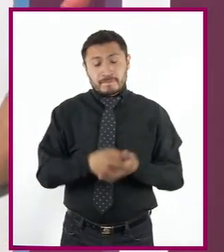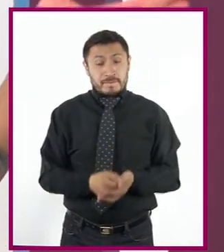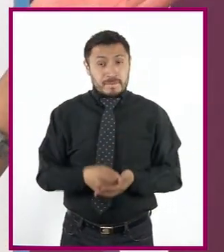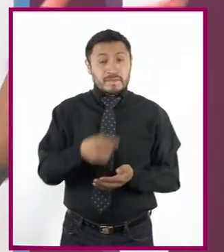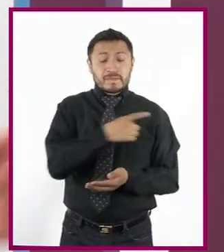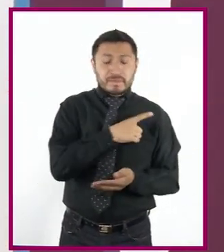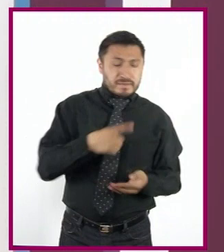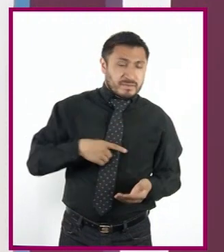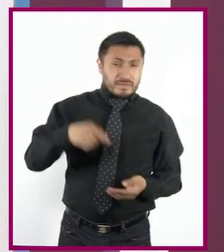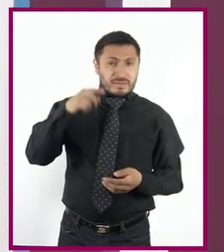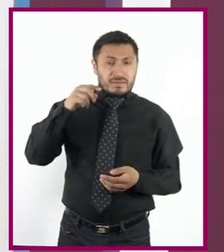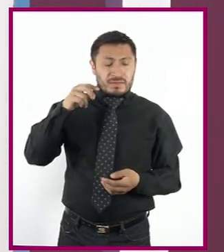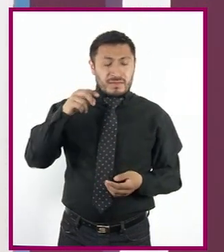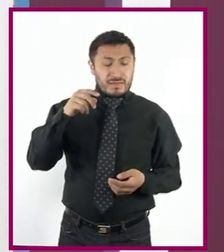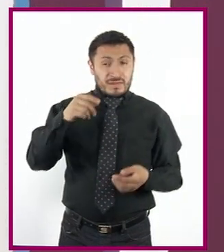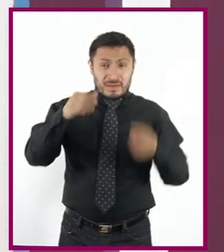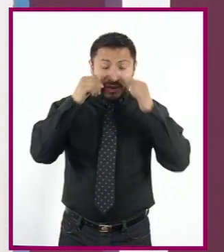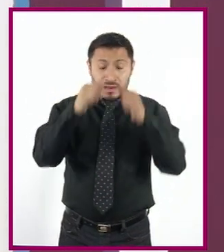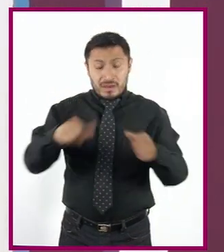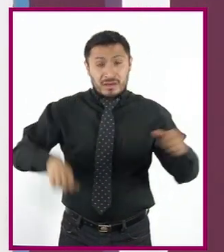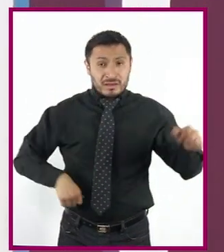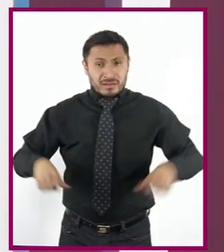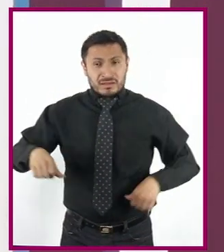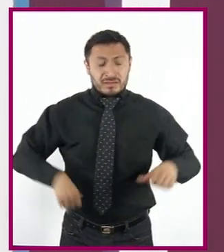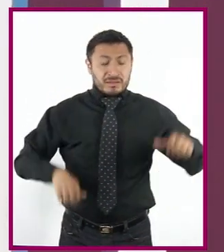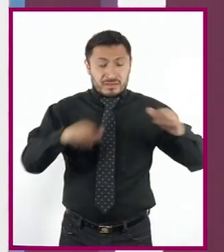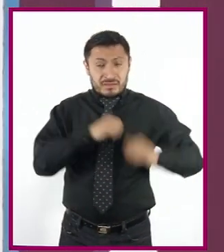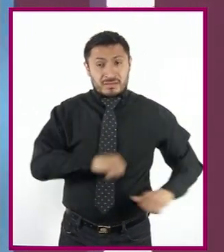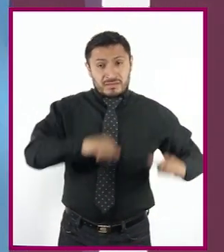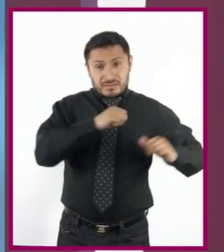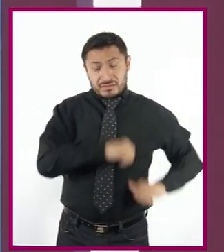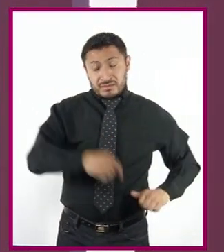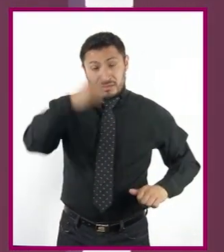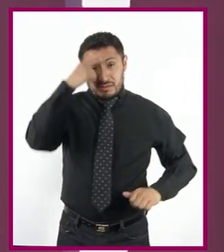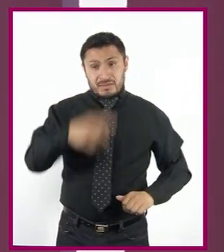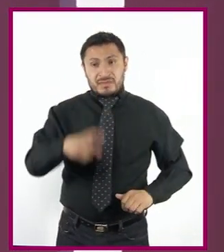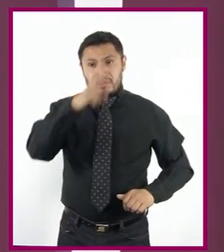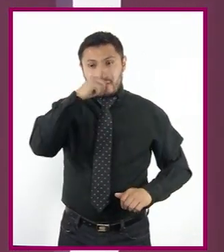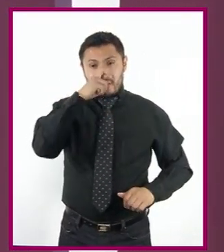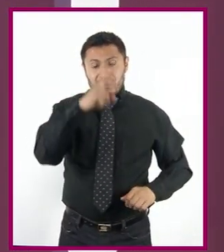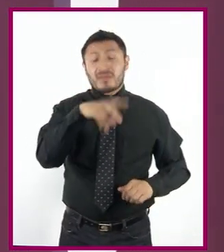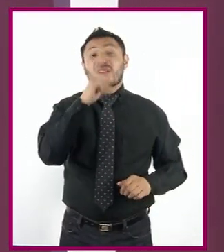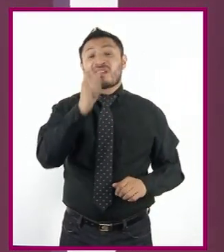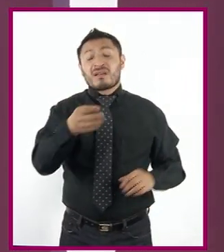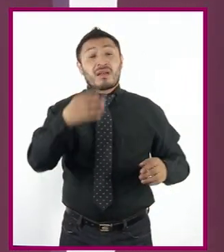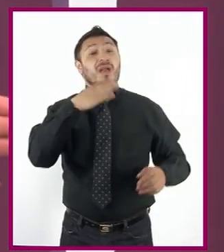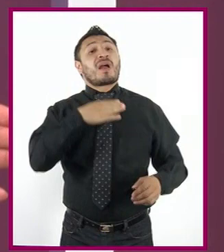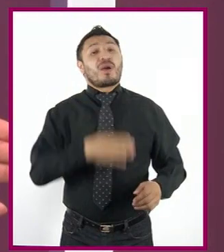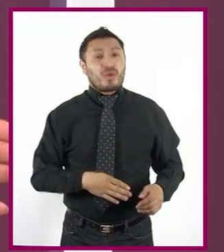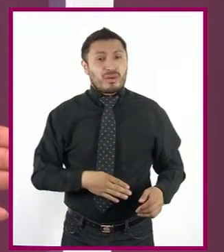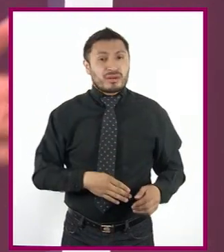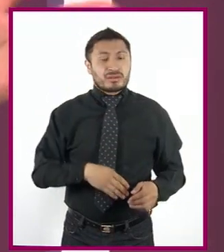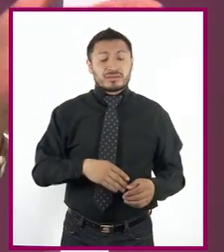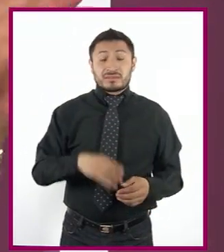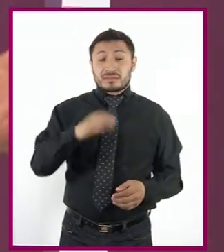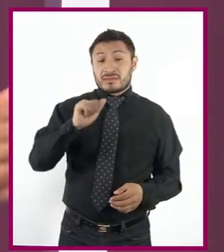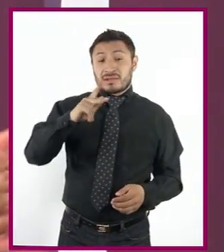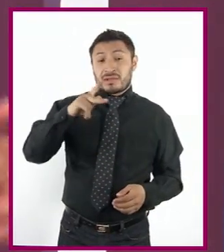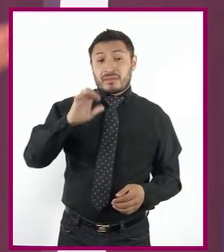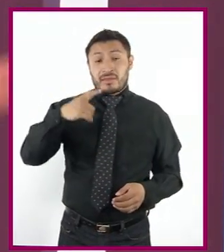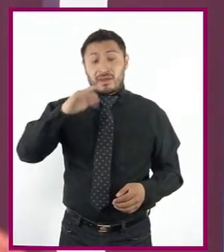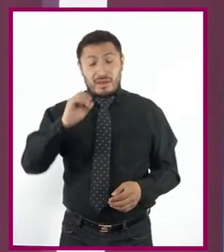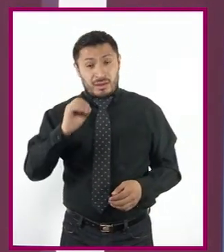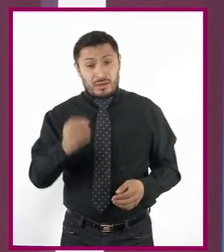Debemos poner atención a las acciones de las autoridades para exigir que actúen con justicia, con apego a lo